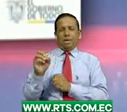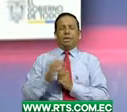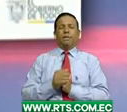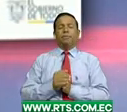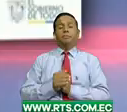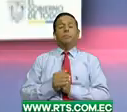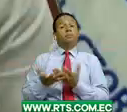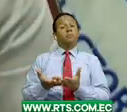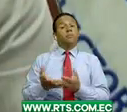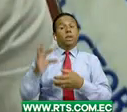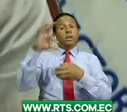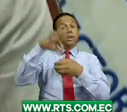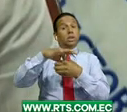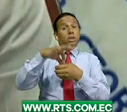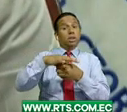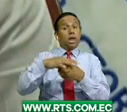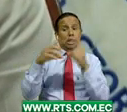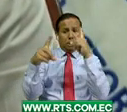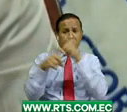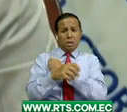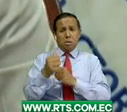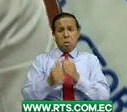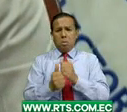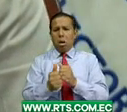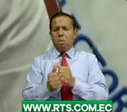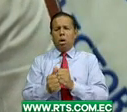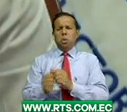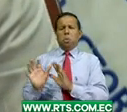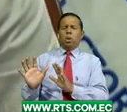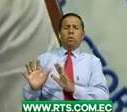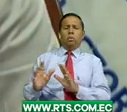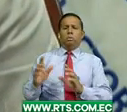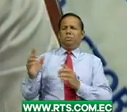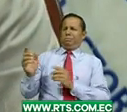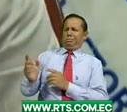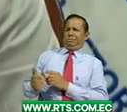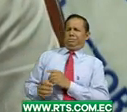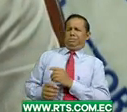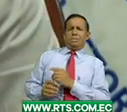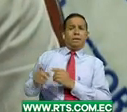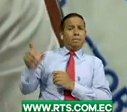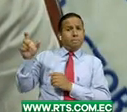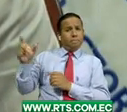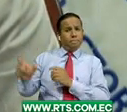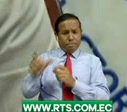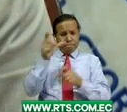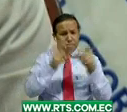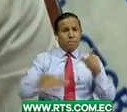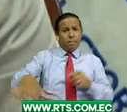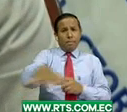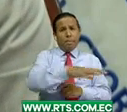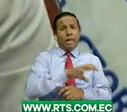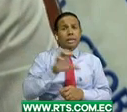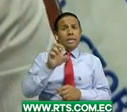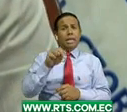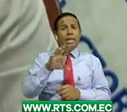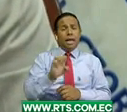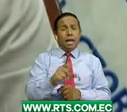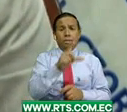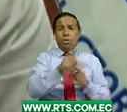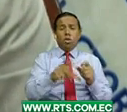no estarían en riesgo. Pero Atamaind no lo cree así. El personal del Consejo Nacional Electoral se encuentra impagos por